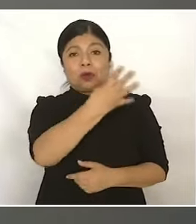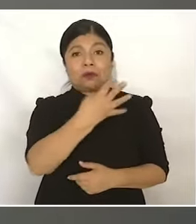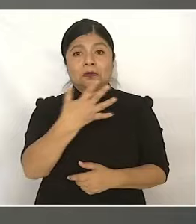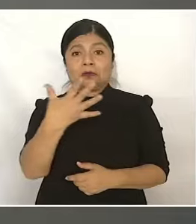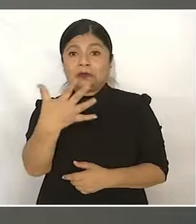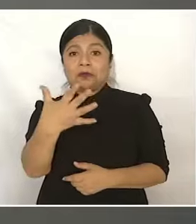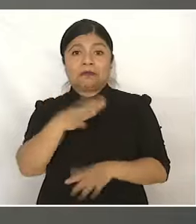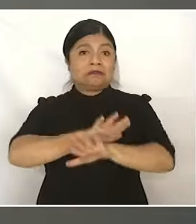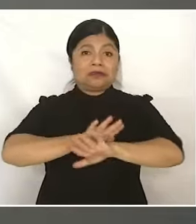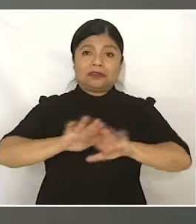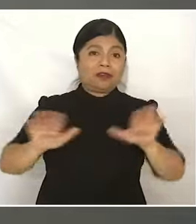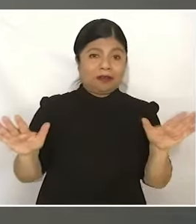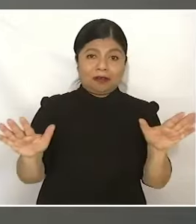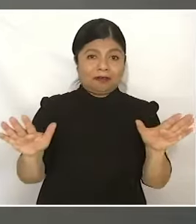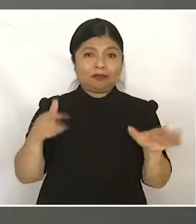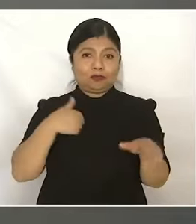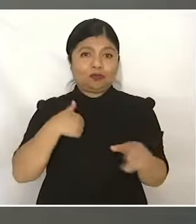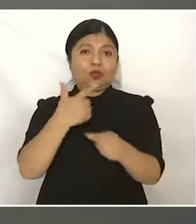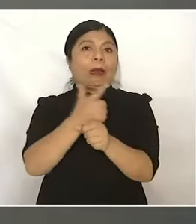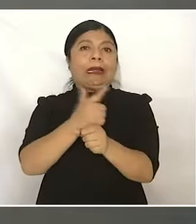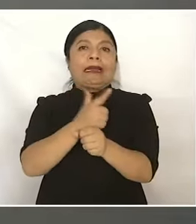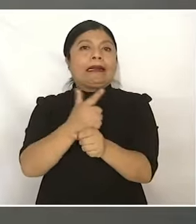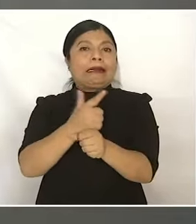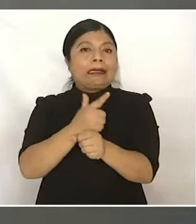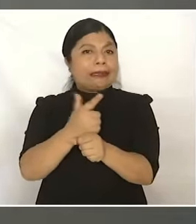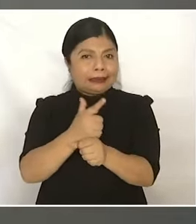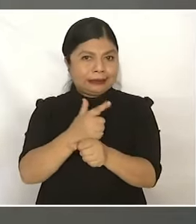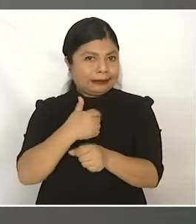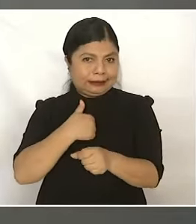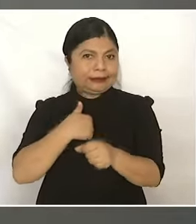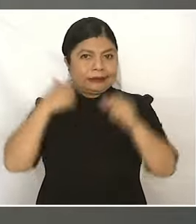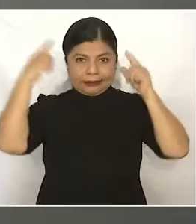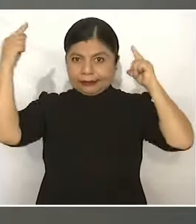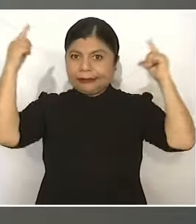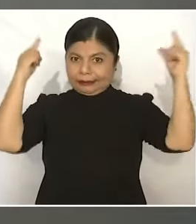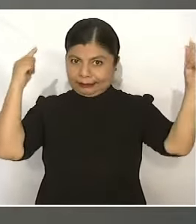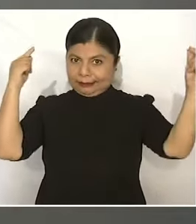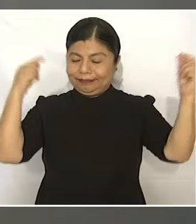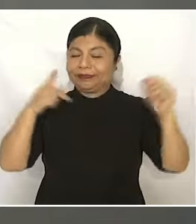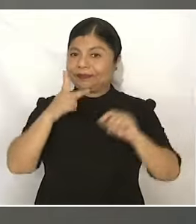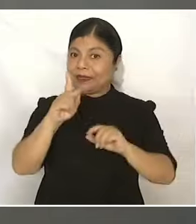Pero eso es nivel licenciatura. Los antropólogos